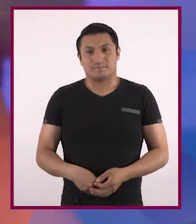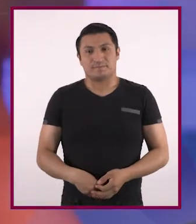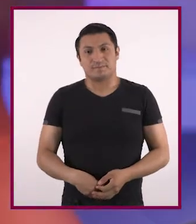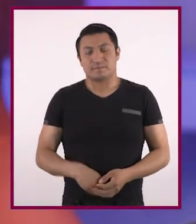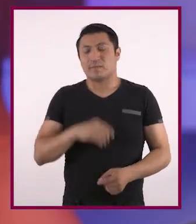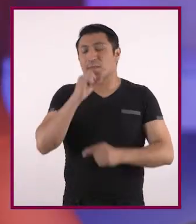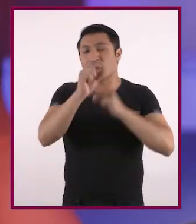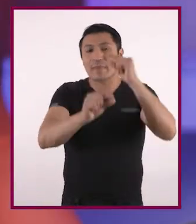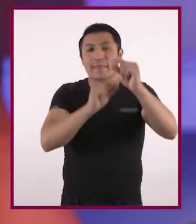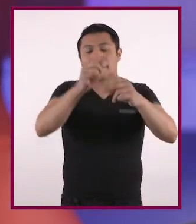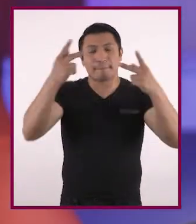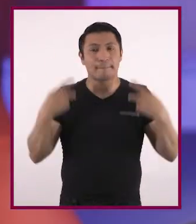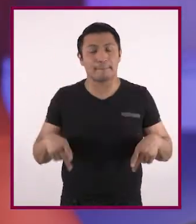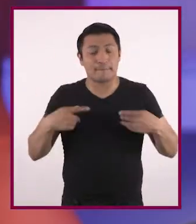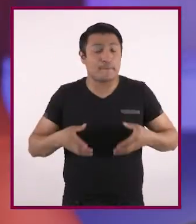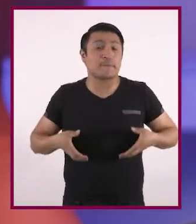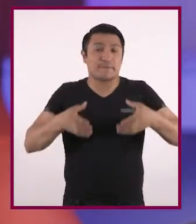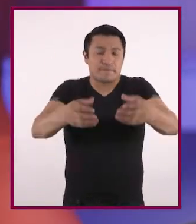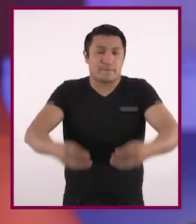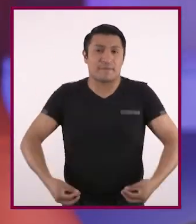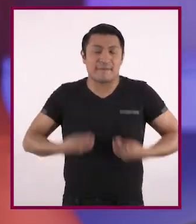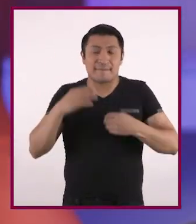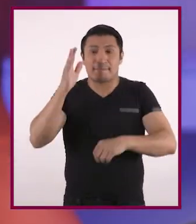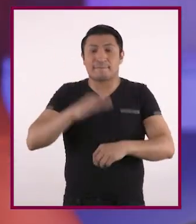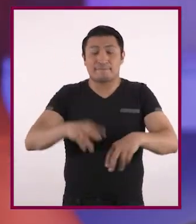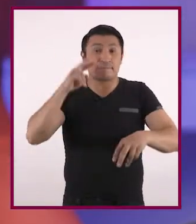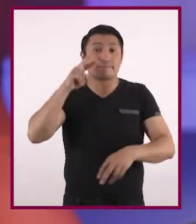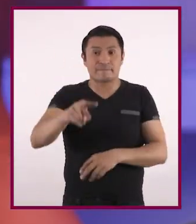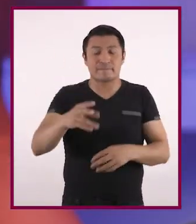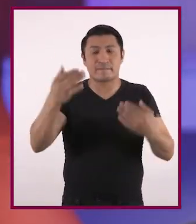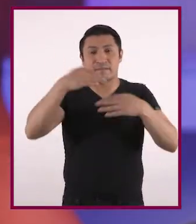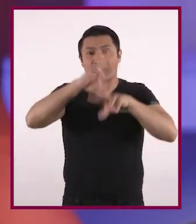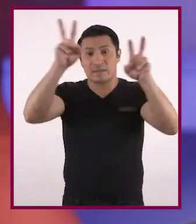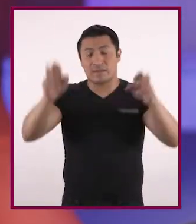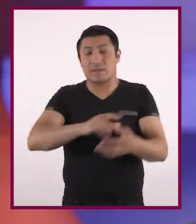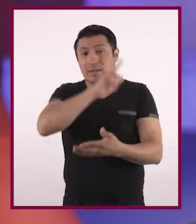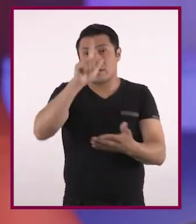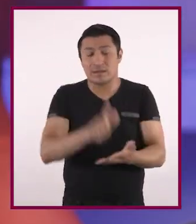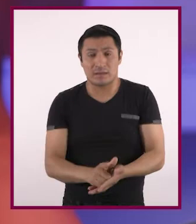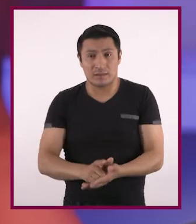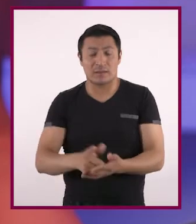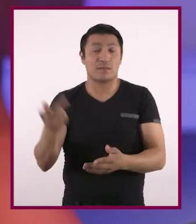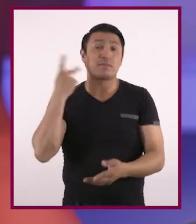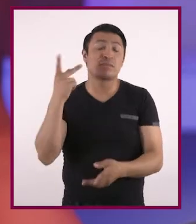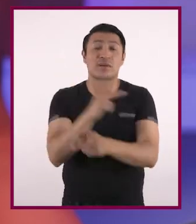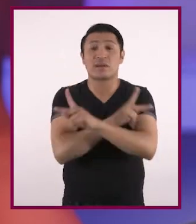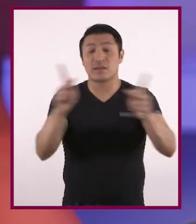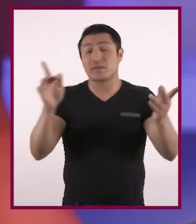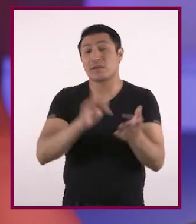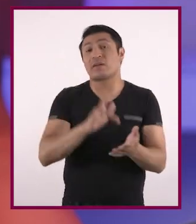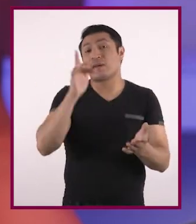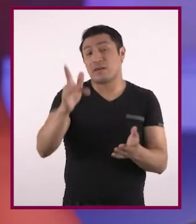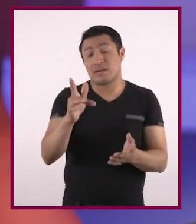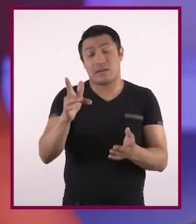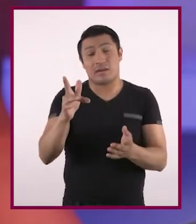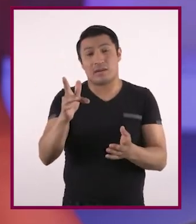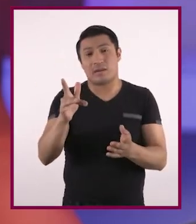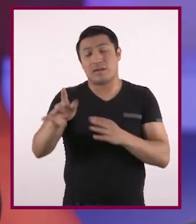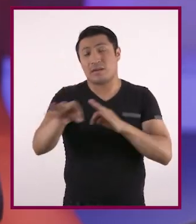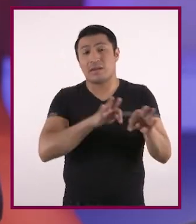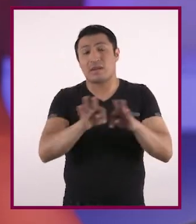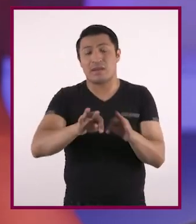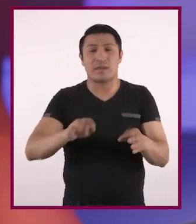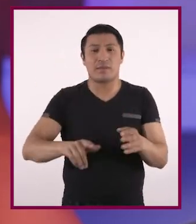Poco a poco, las personas en situación de calle se hacen más visibles en términos de legislación y políticas públicas, gracias principalmente al